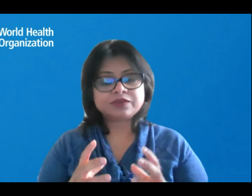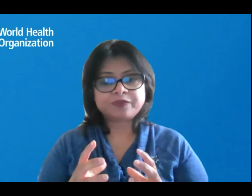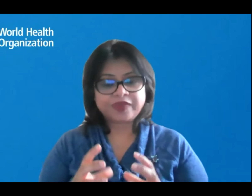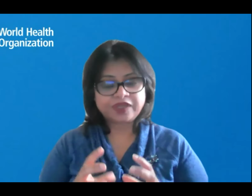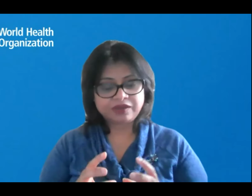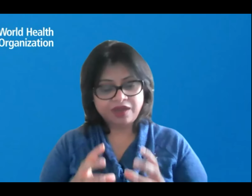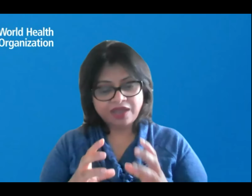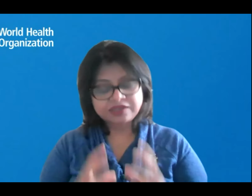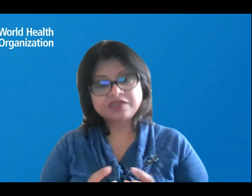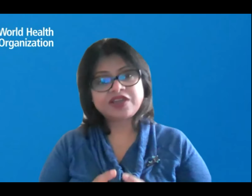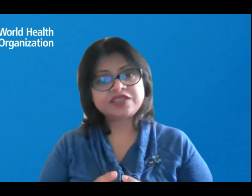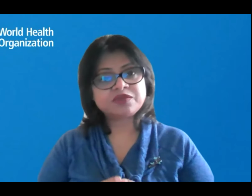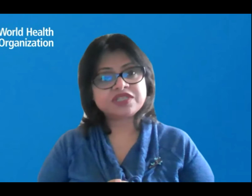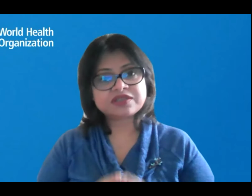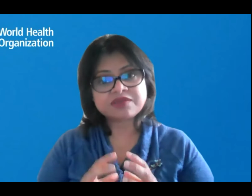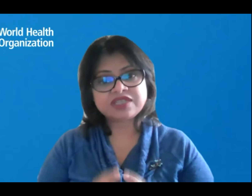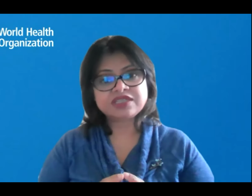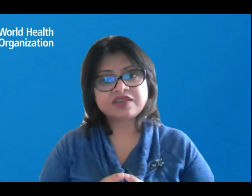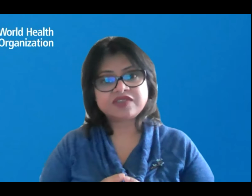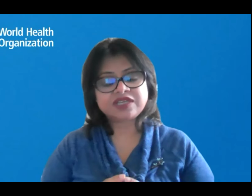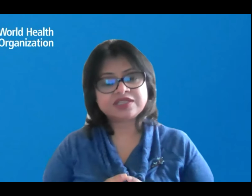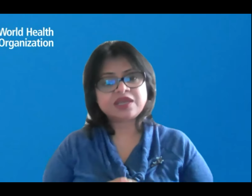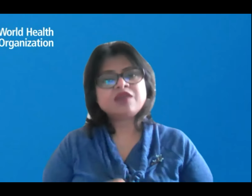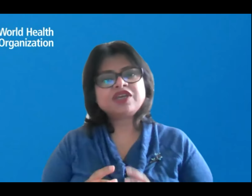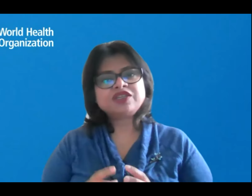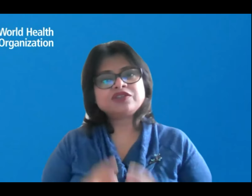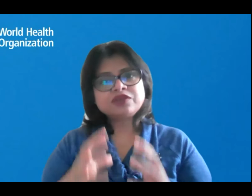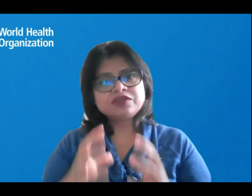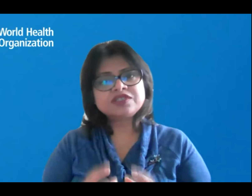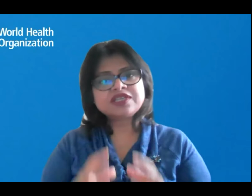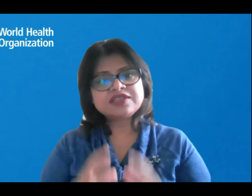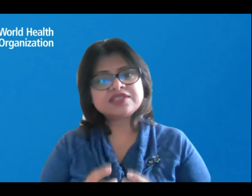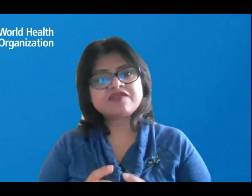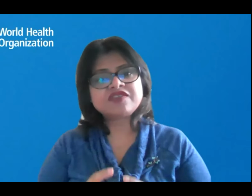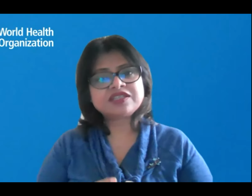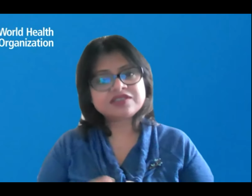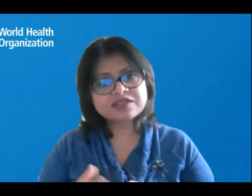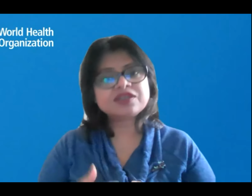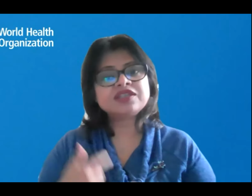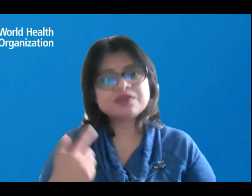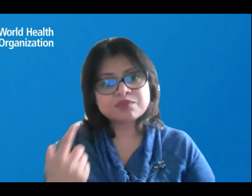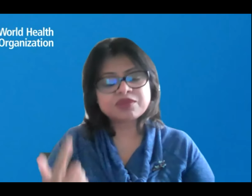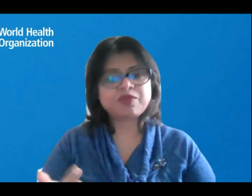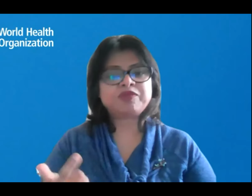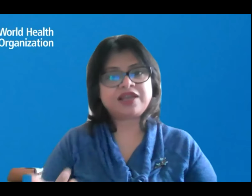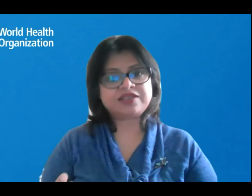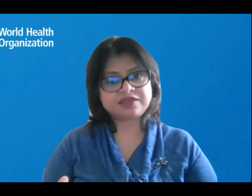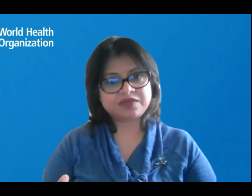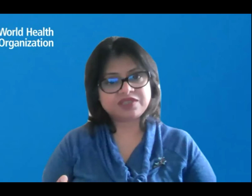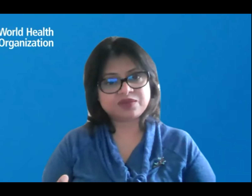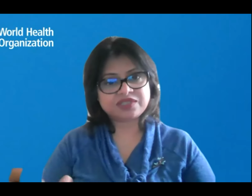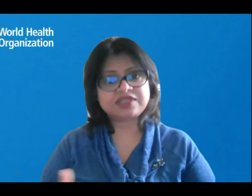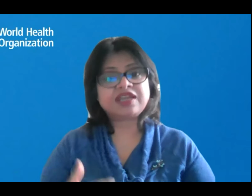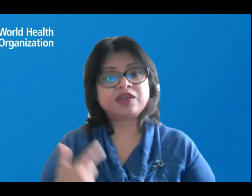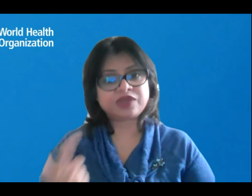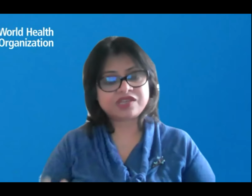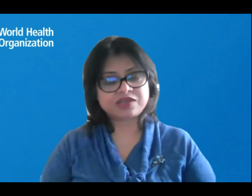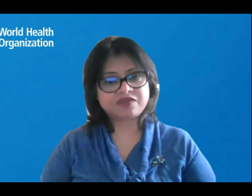importante no solo identificar los riesgos y crear la evidencia, pero también usar esta